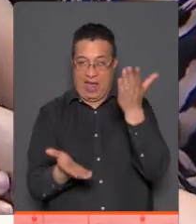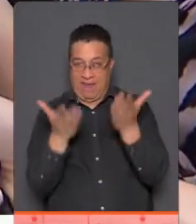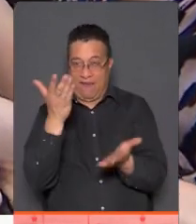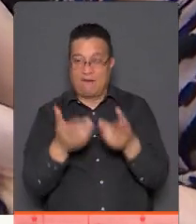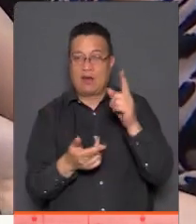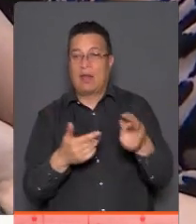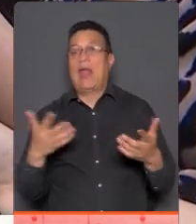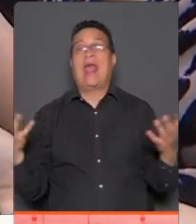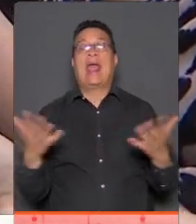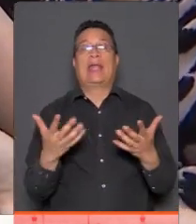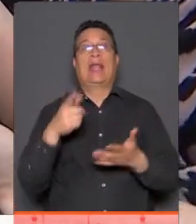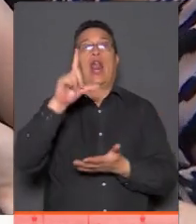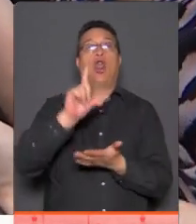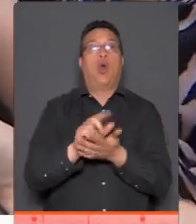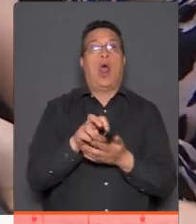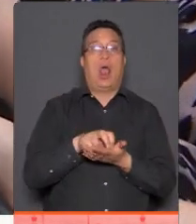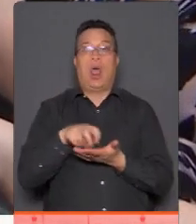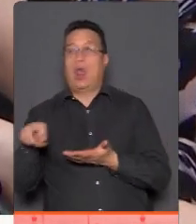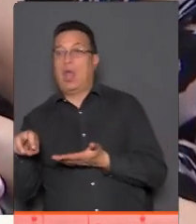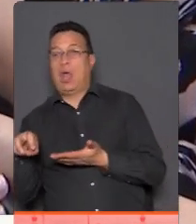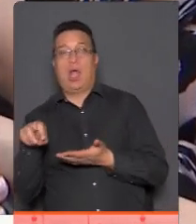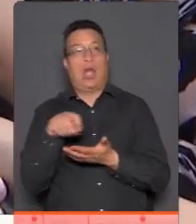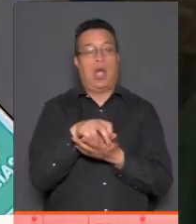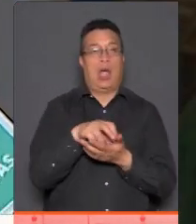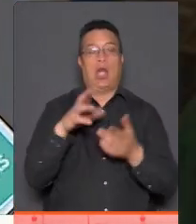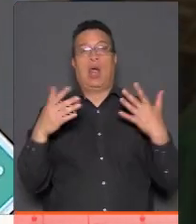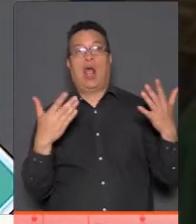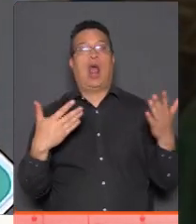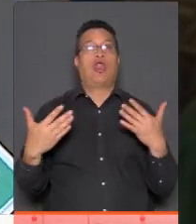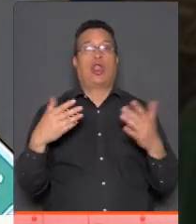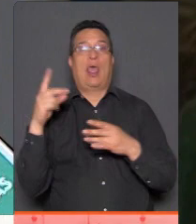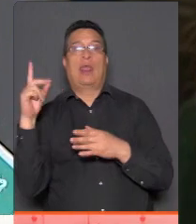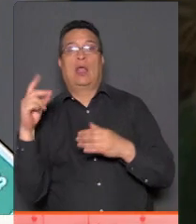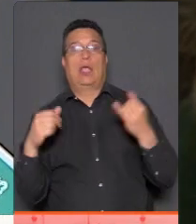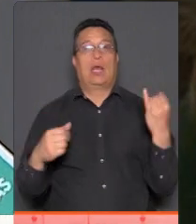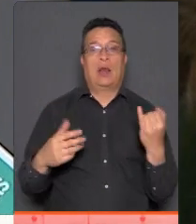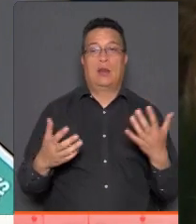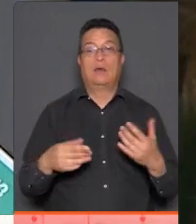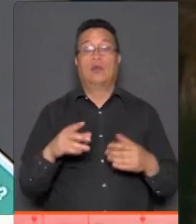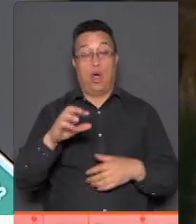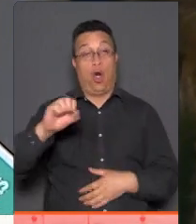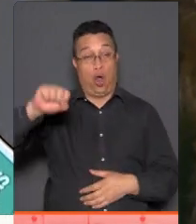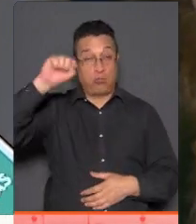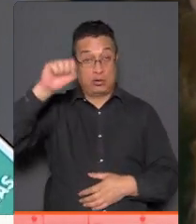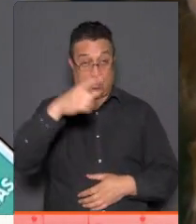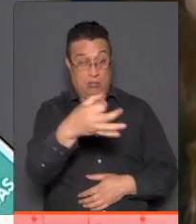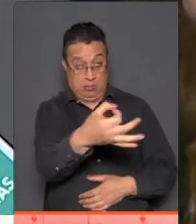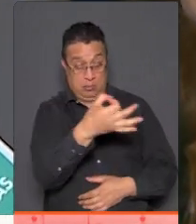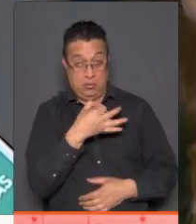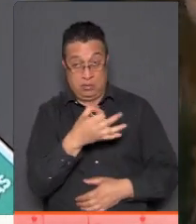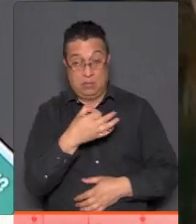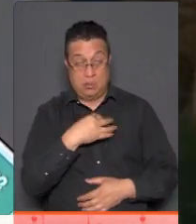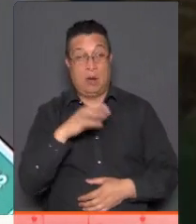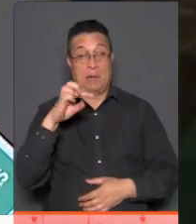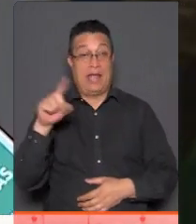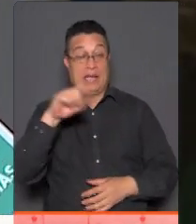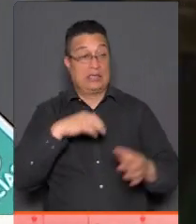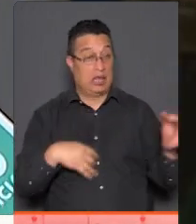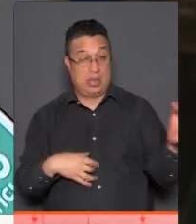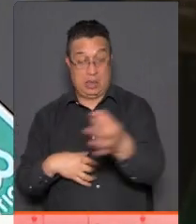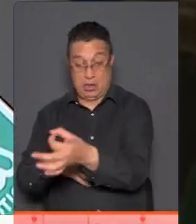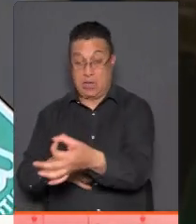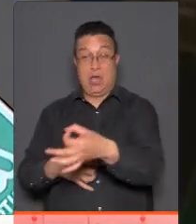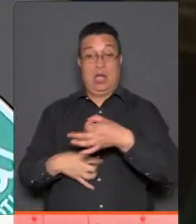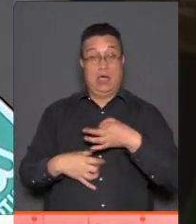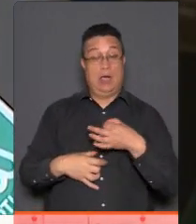qué lugar de la historia hoy día se pone. El Partido Comunista nos ha comunicado a través del Partido Socialista que